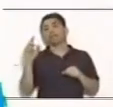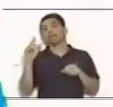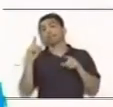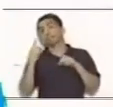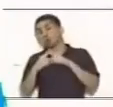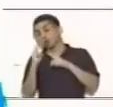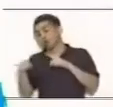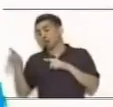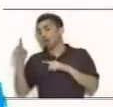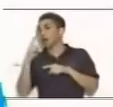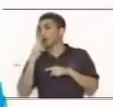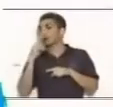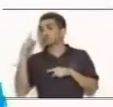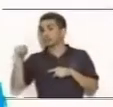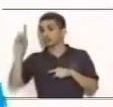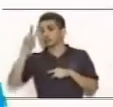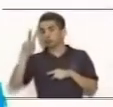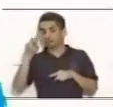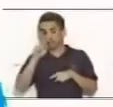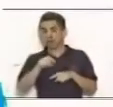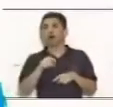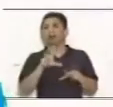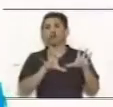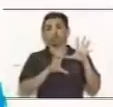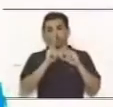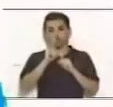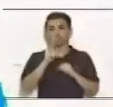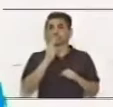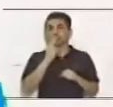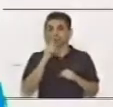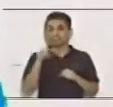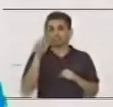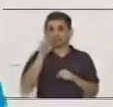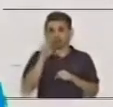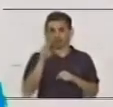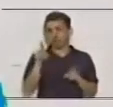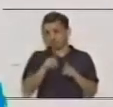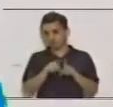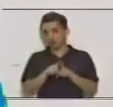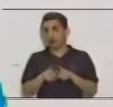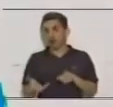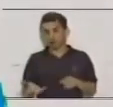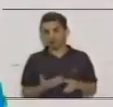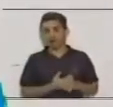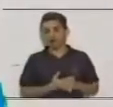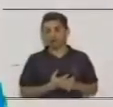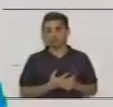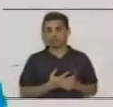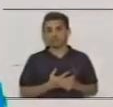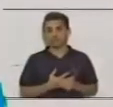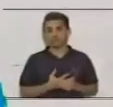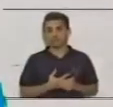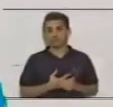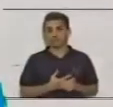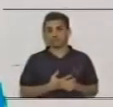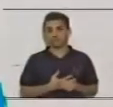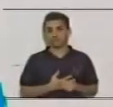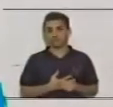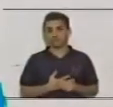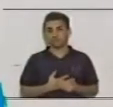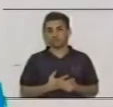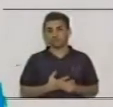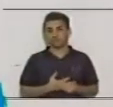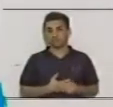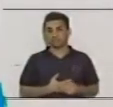¿Será que este resultado coincide con el resultado de en medio? Sí, entonces